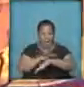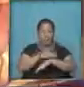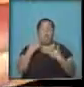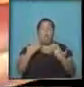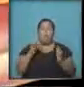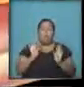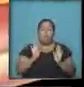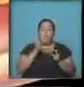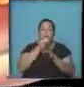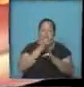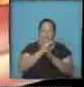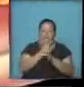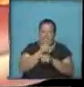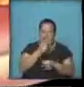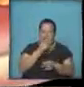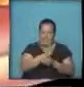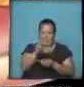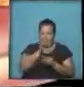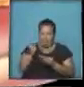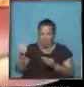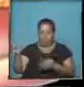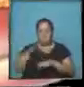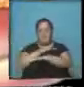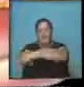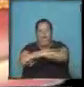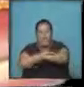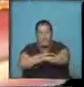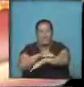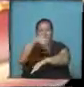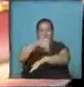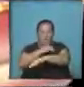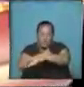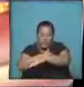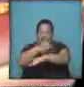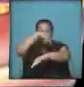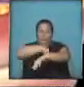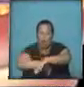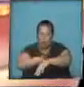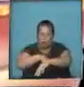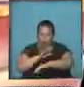pueden clasificar fácilmente en superficiales, intermedias